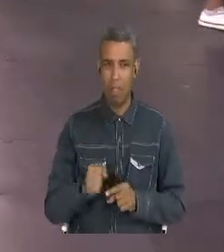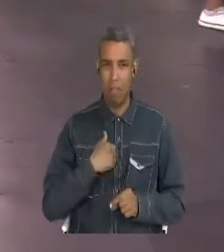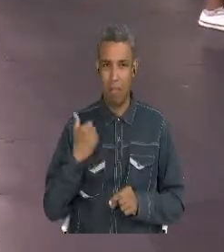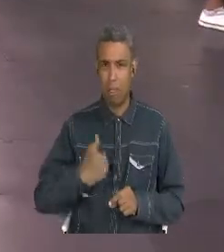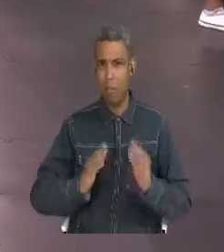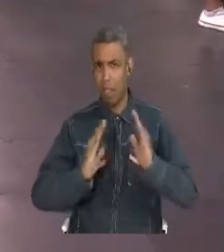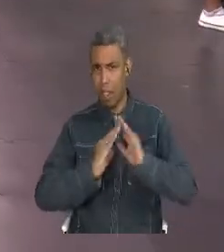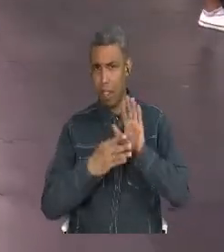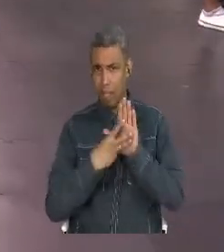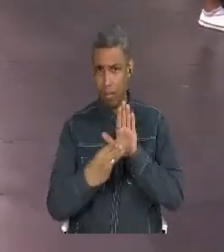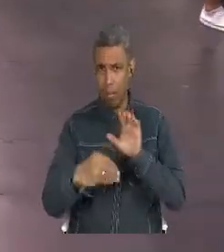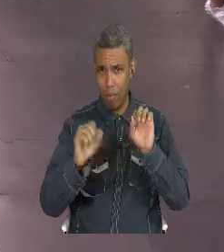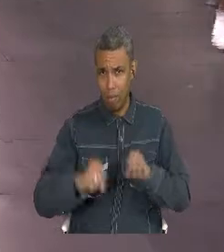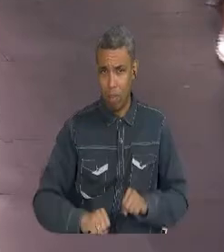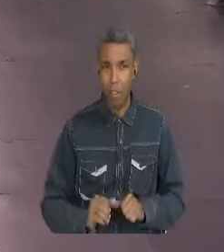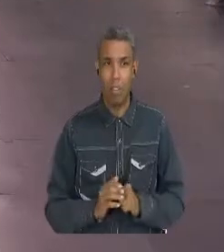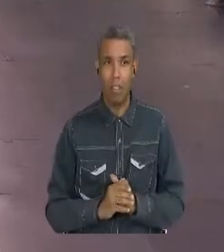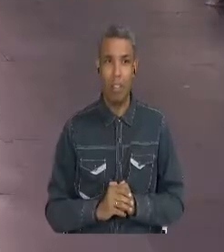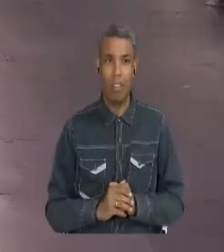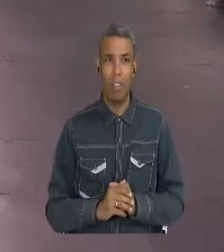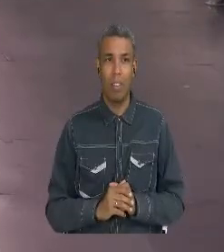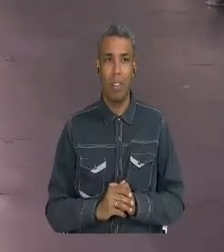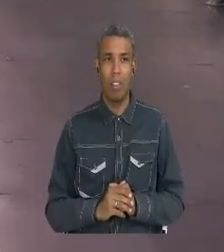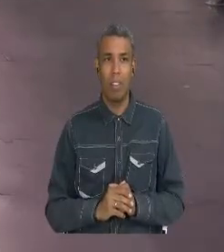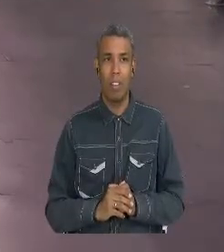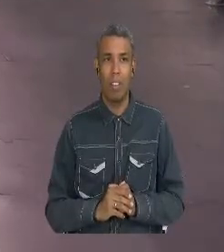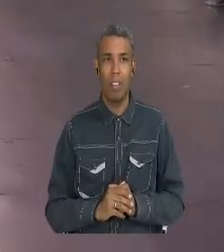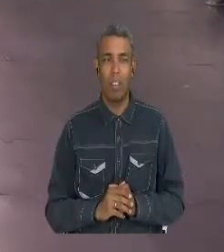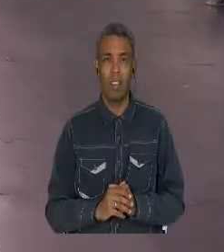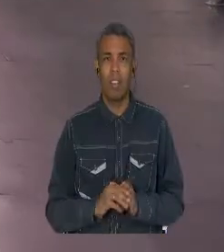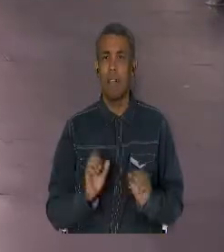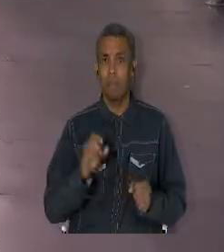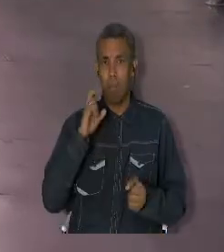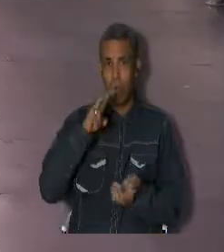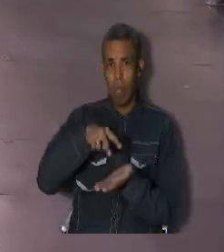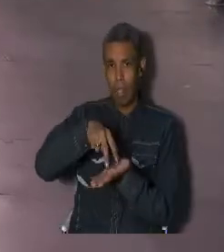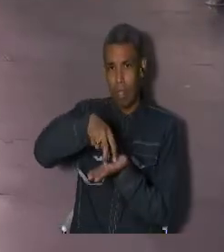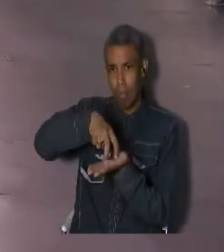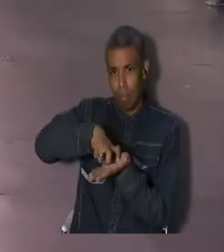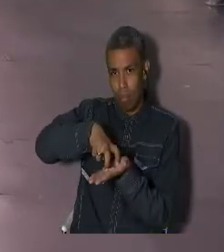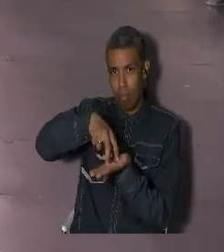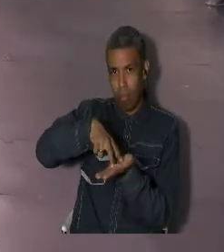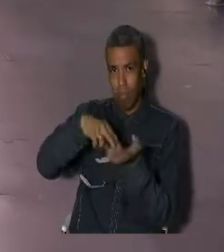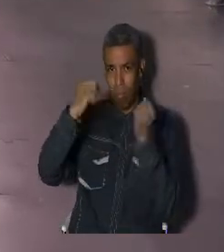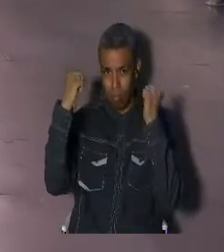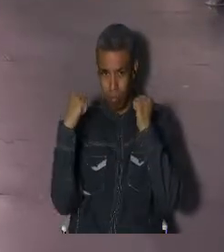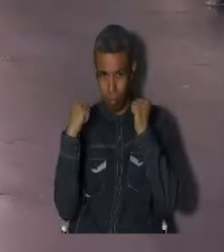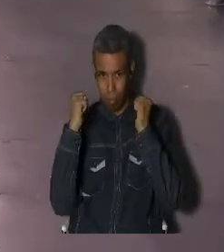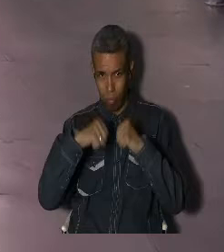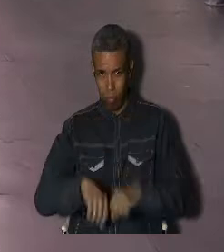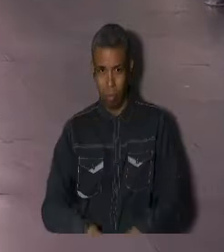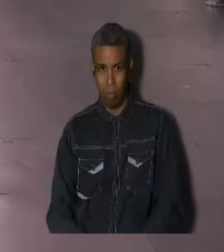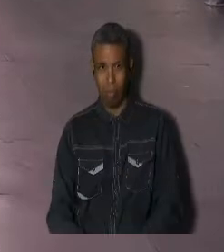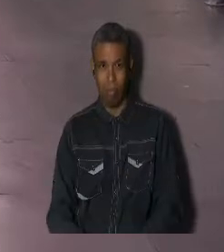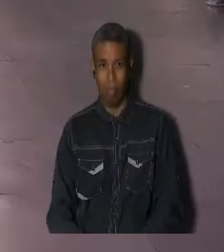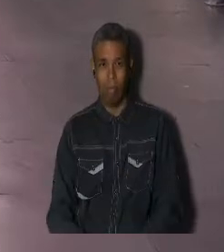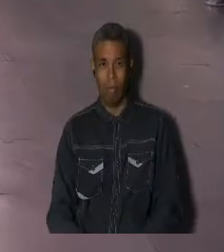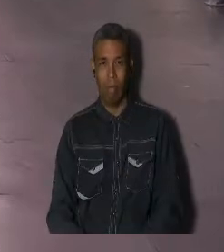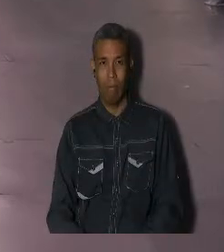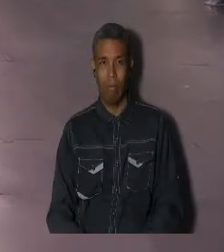casas. Sentadillas isométricas, cual podemos trabajamos lo que es el músculo del cuádriceps y el glúteo. Hicimos un